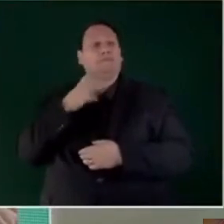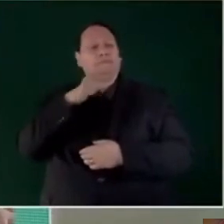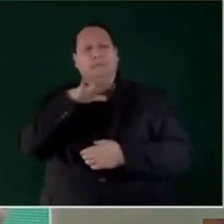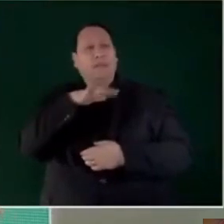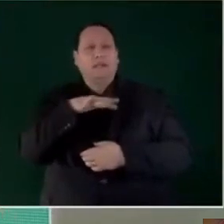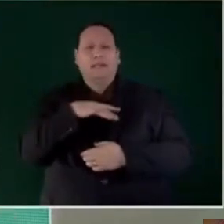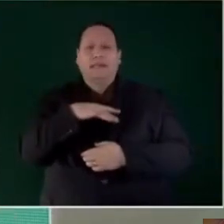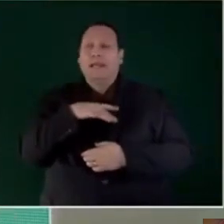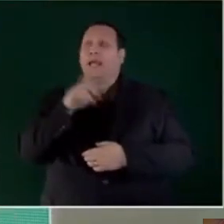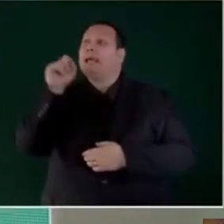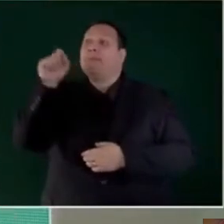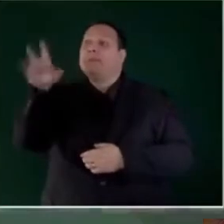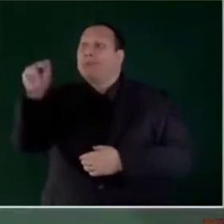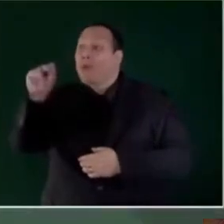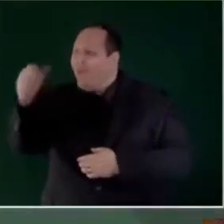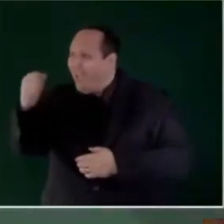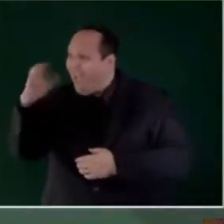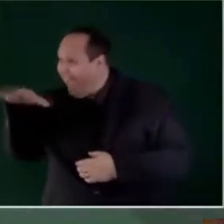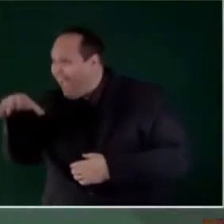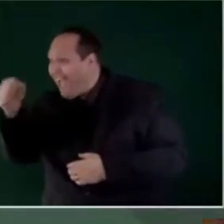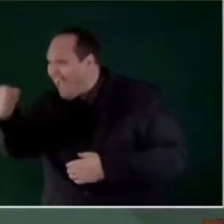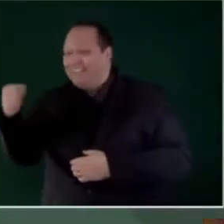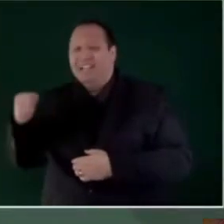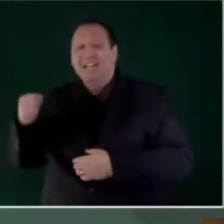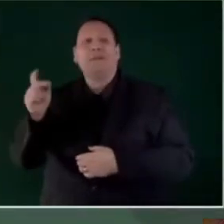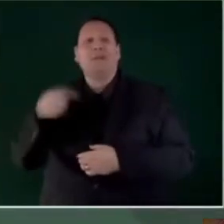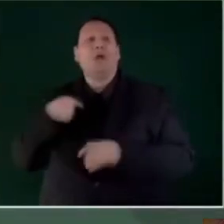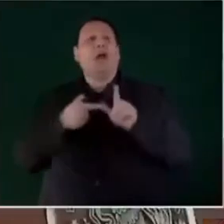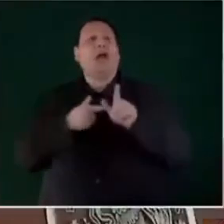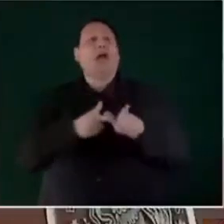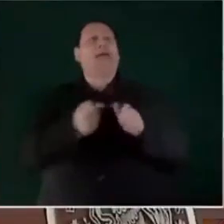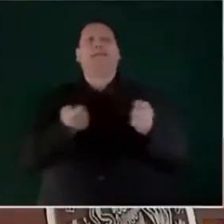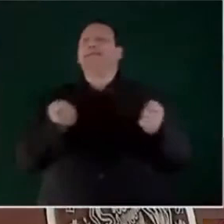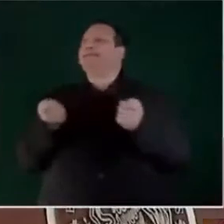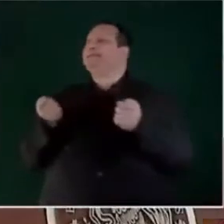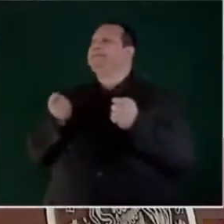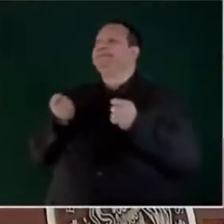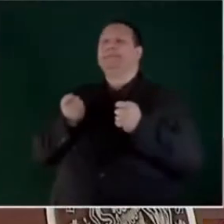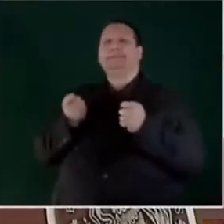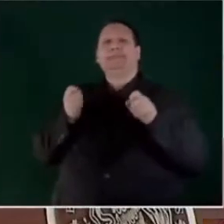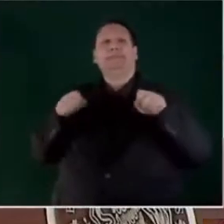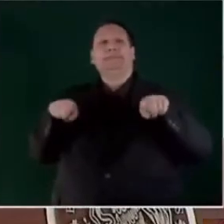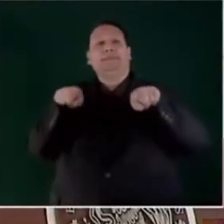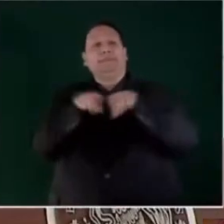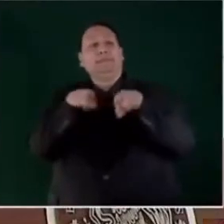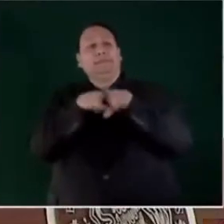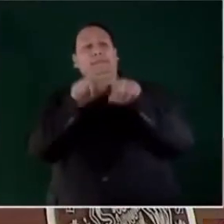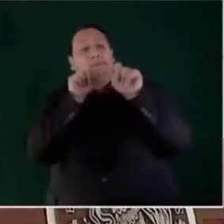que ya no sean los mismos, pero yo voy a seguir